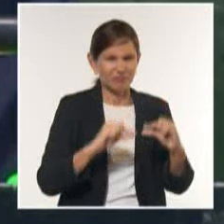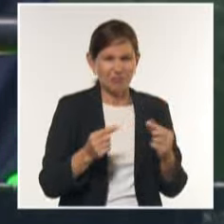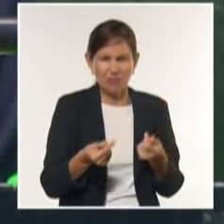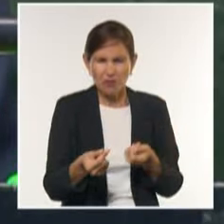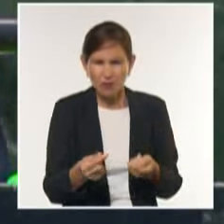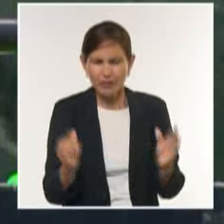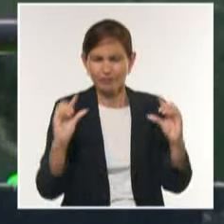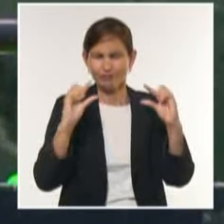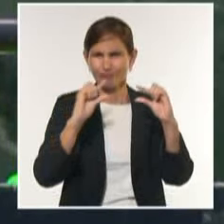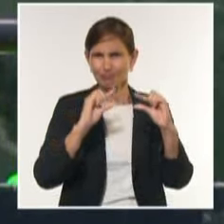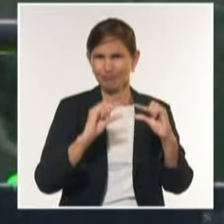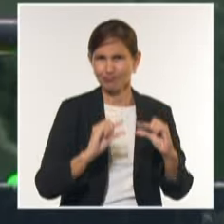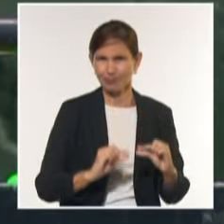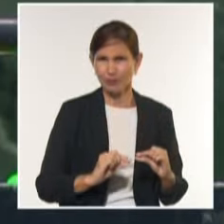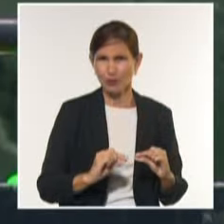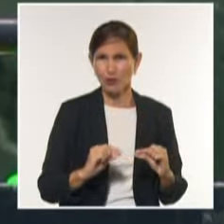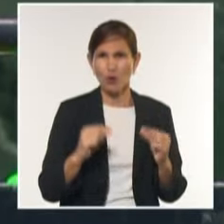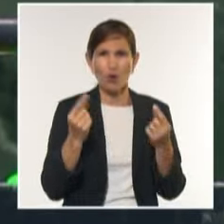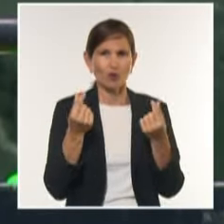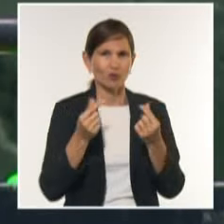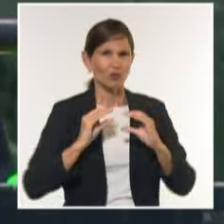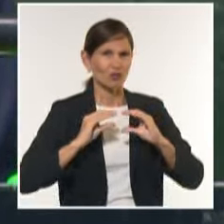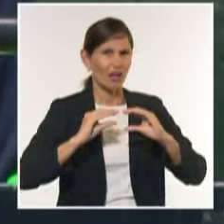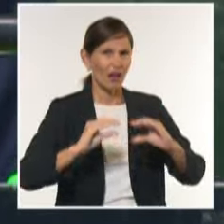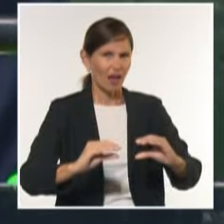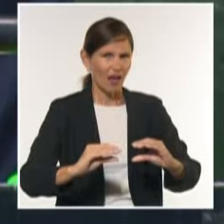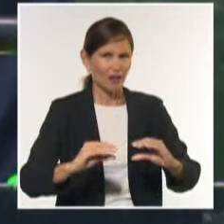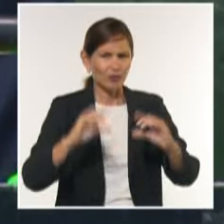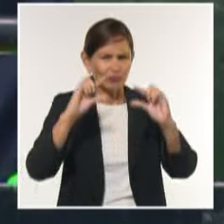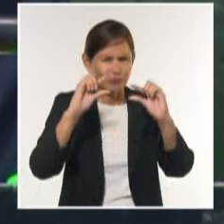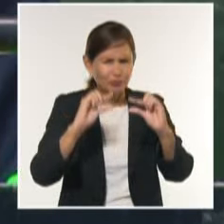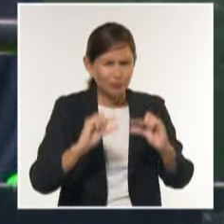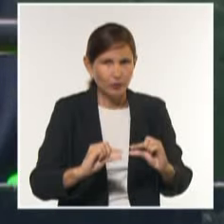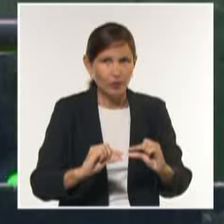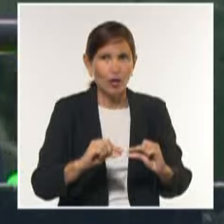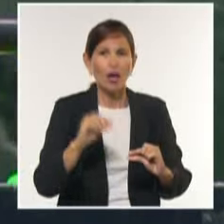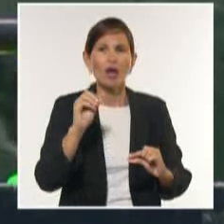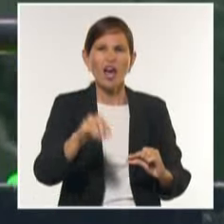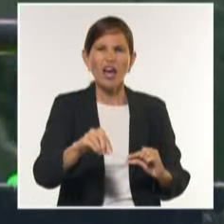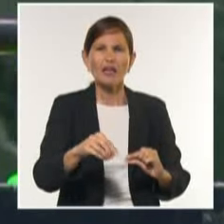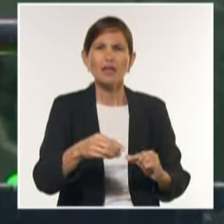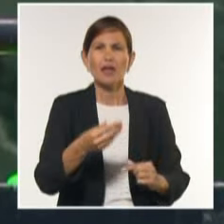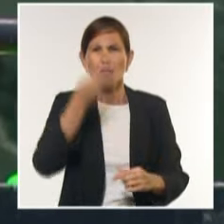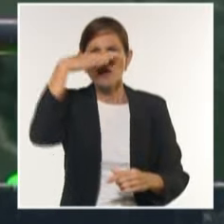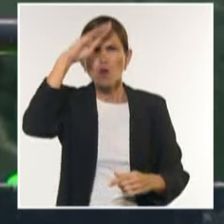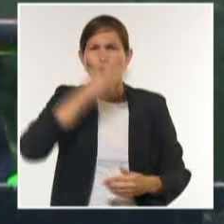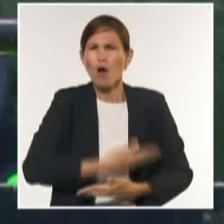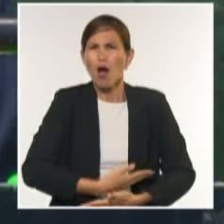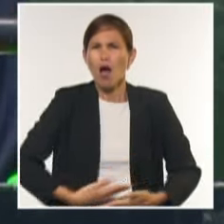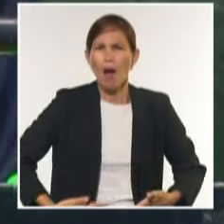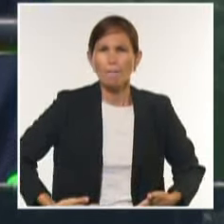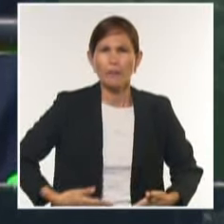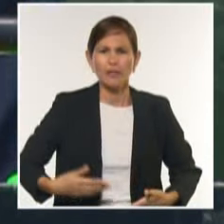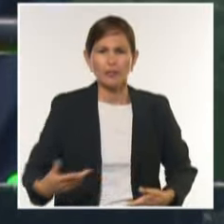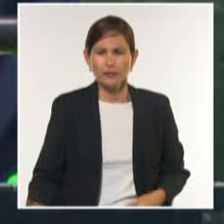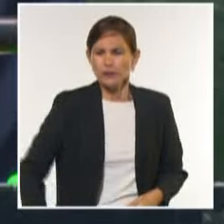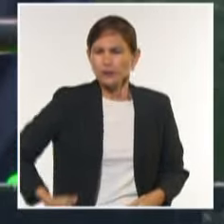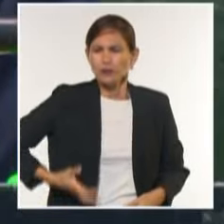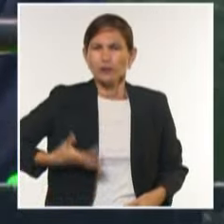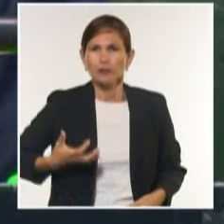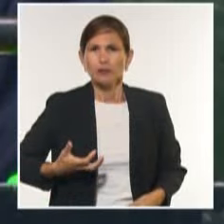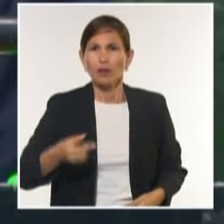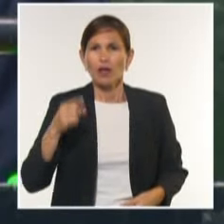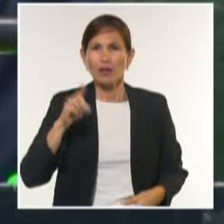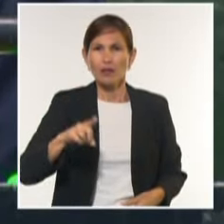financieros y los salarios reales, provocar hambre, desesperación y el derrocamiento